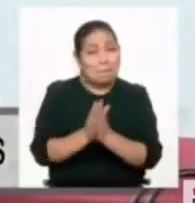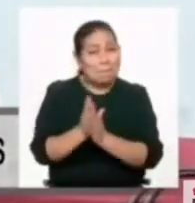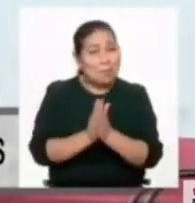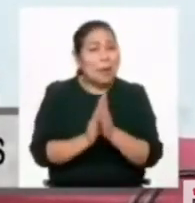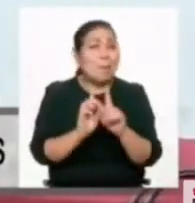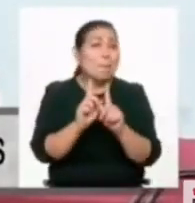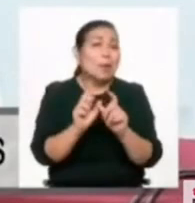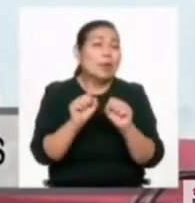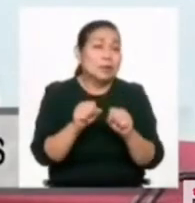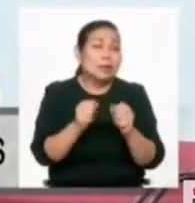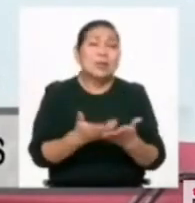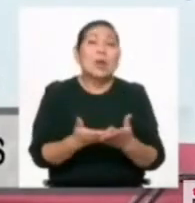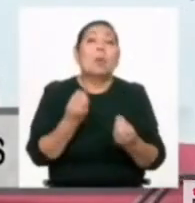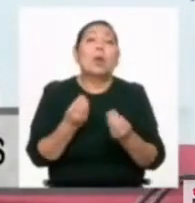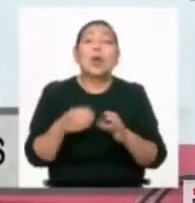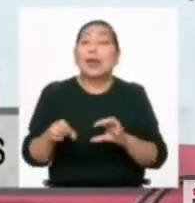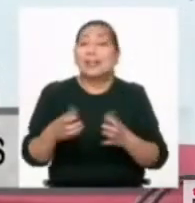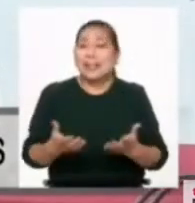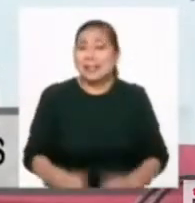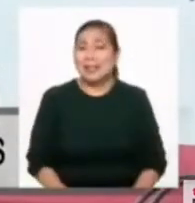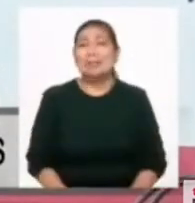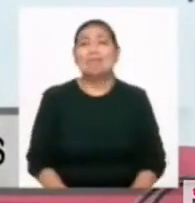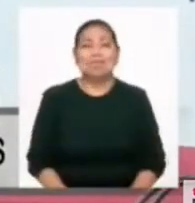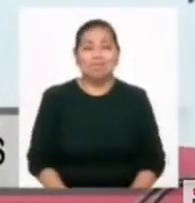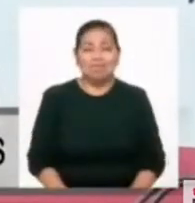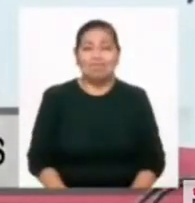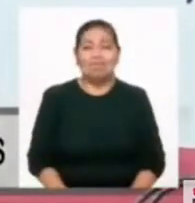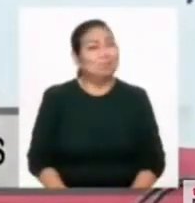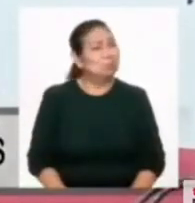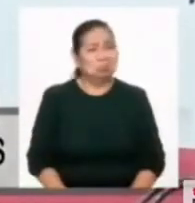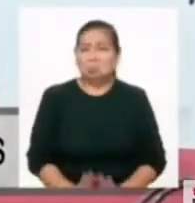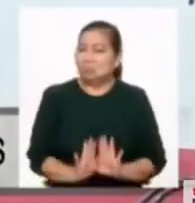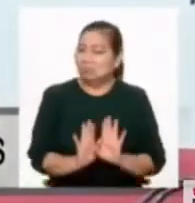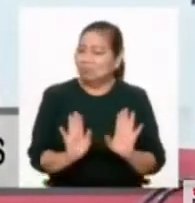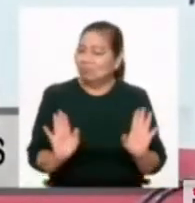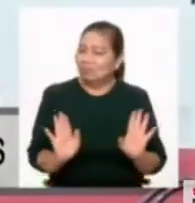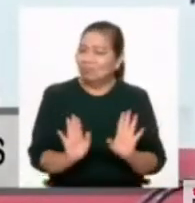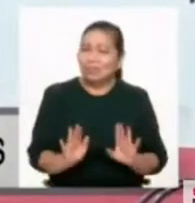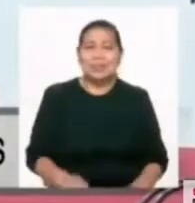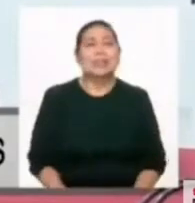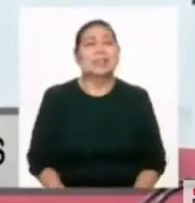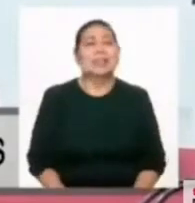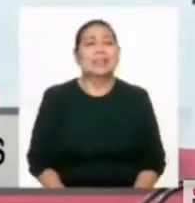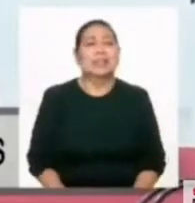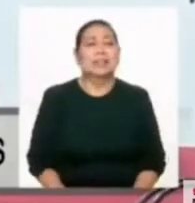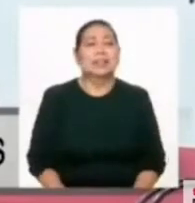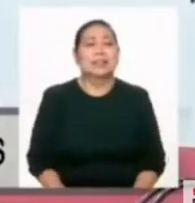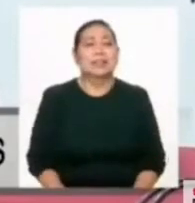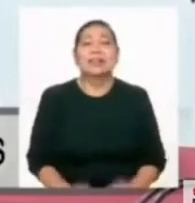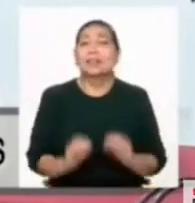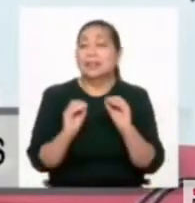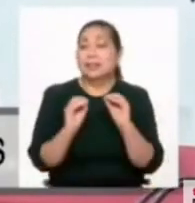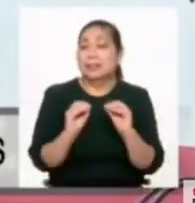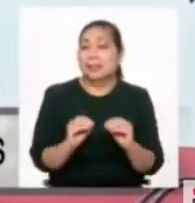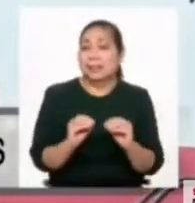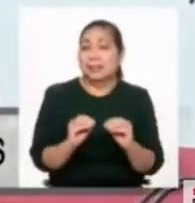aprovecho también para preguntarle si es que va a hacerlo y por qué no lo hace. No he participado en la